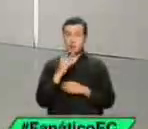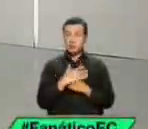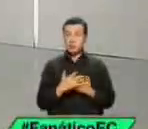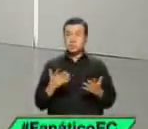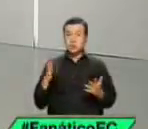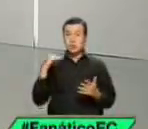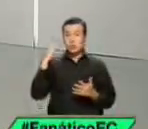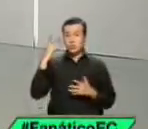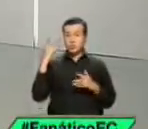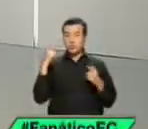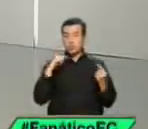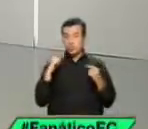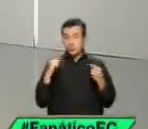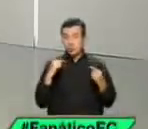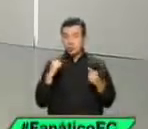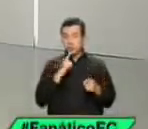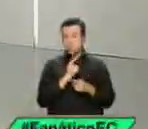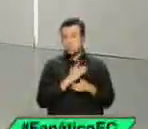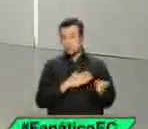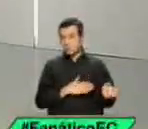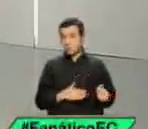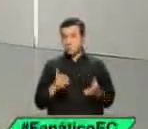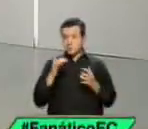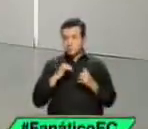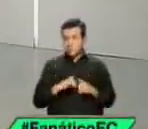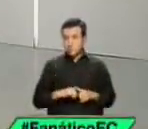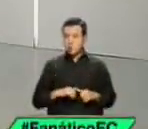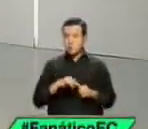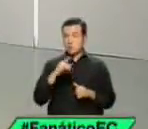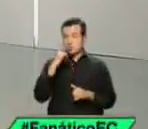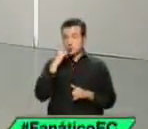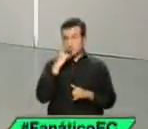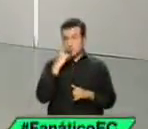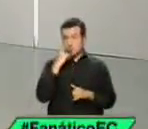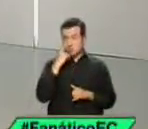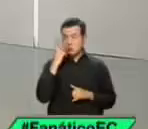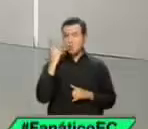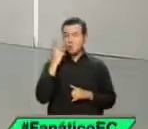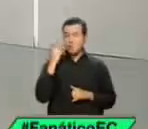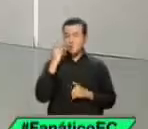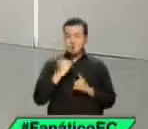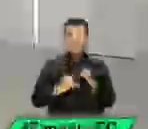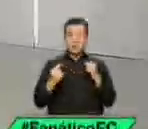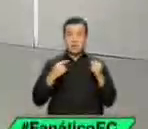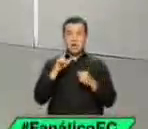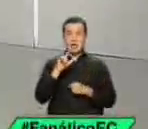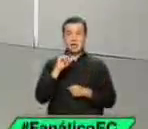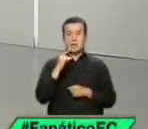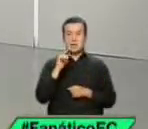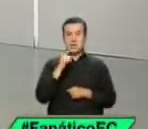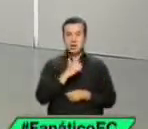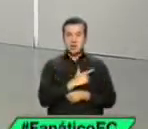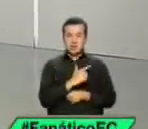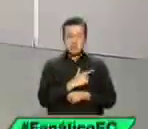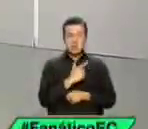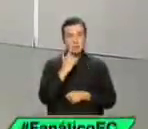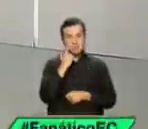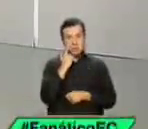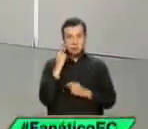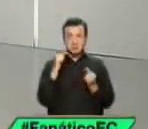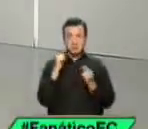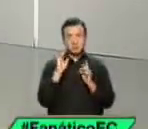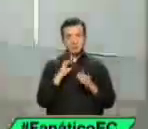los futuros encuentros en los que se puede mantener aquella posición y disputar una final con Liga. Es el sueño de los ambateños.